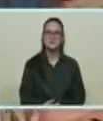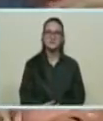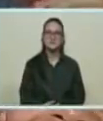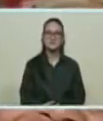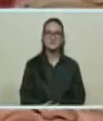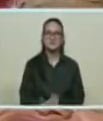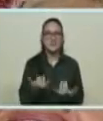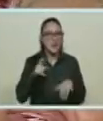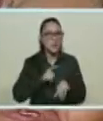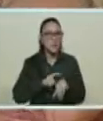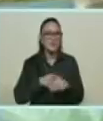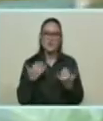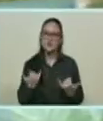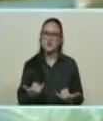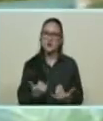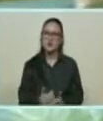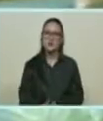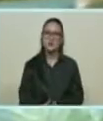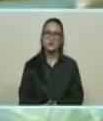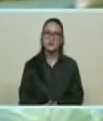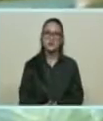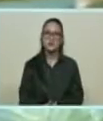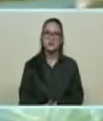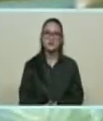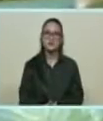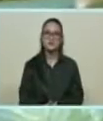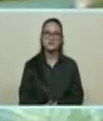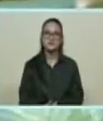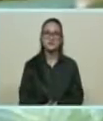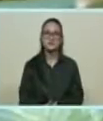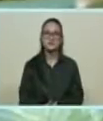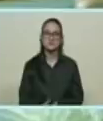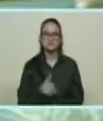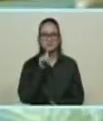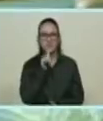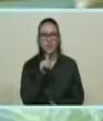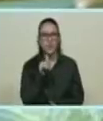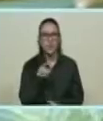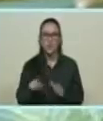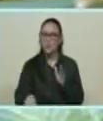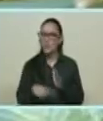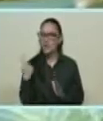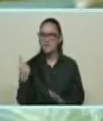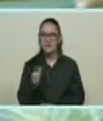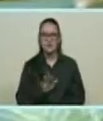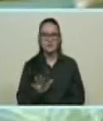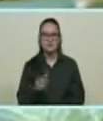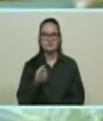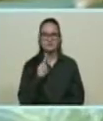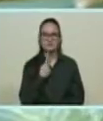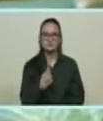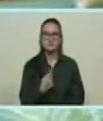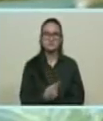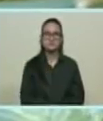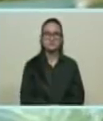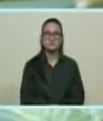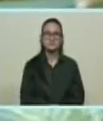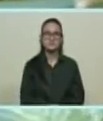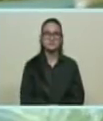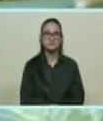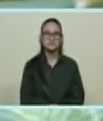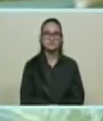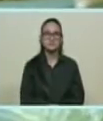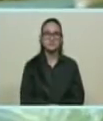En este momento, en este segundo, doy la orden al sistema de comando